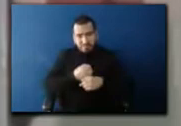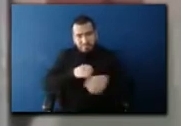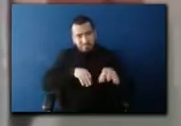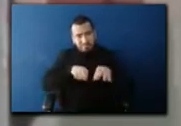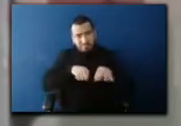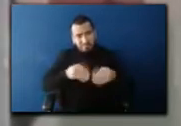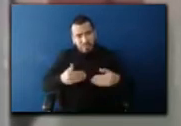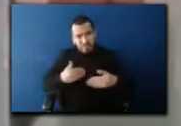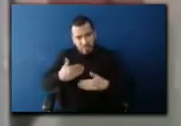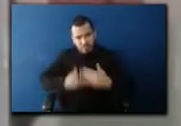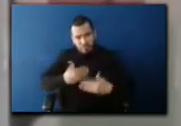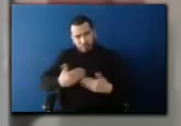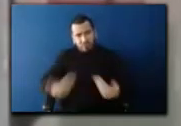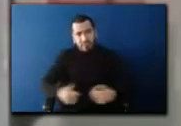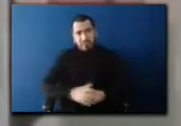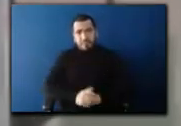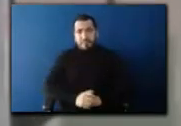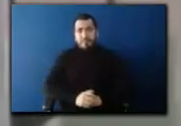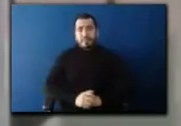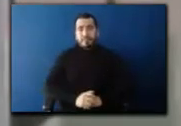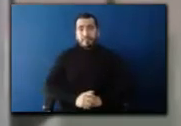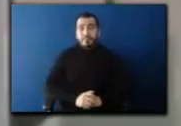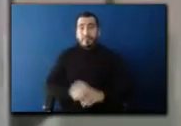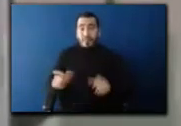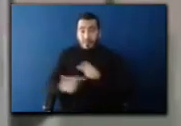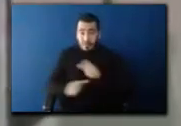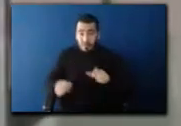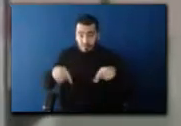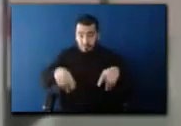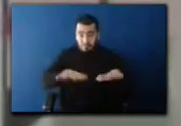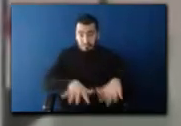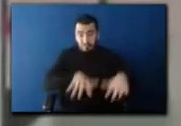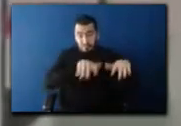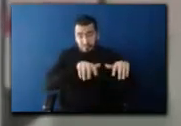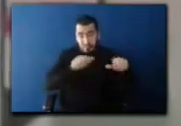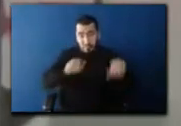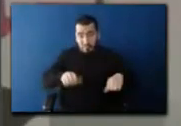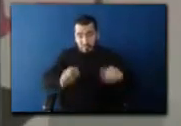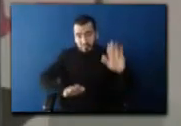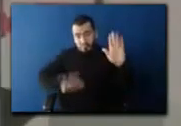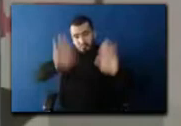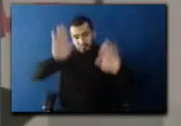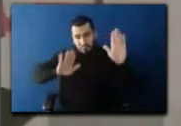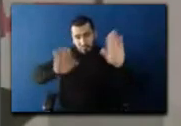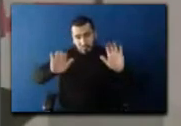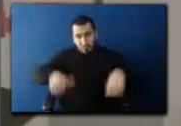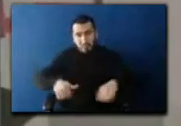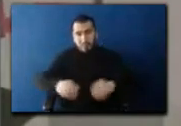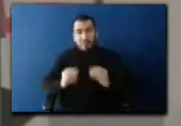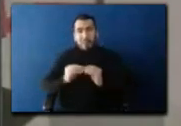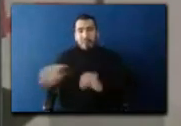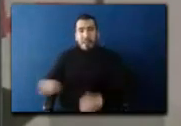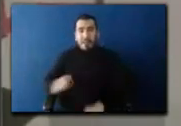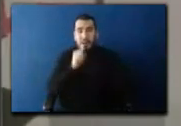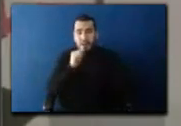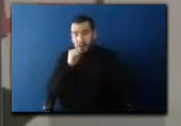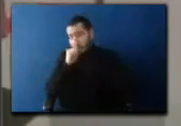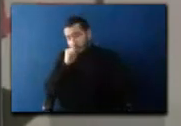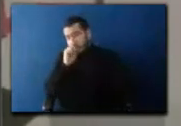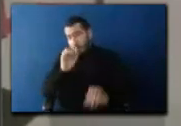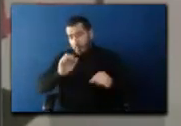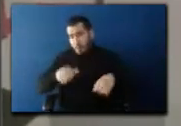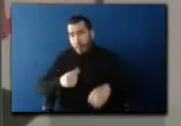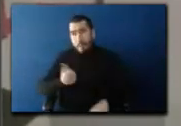proceso. Las personas que están aquí de manera presencial podrán levantarse y hacer sus preguntas usando el micrófono que está ubicado aquí a nuestra mano